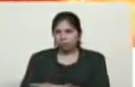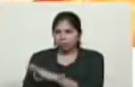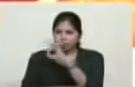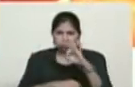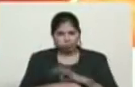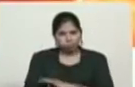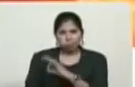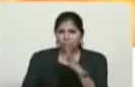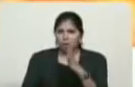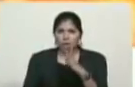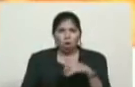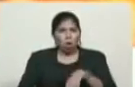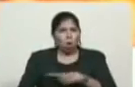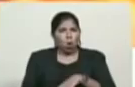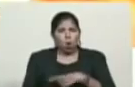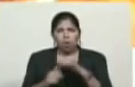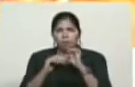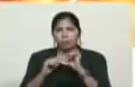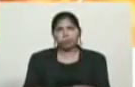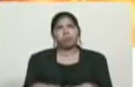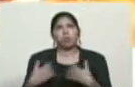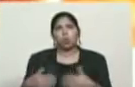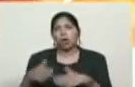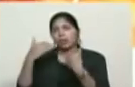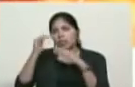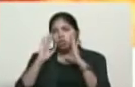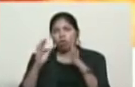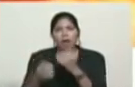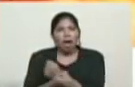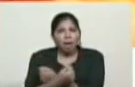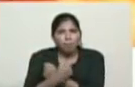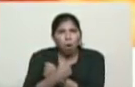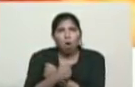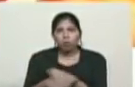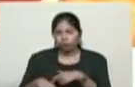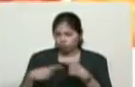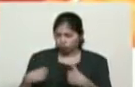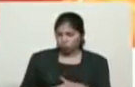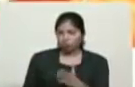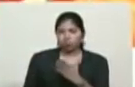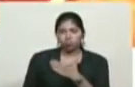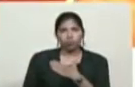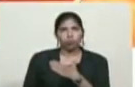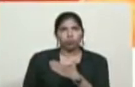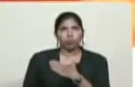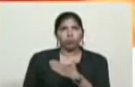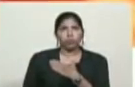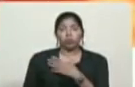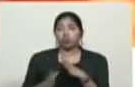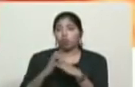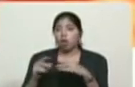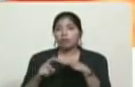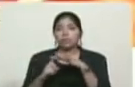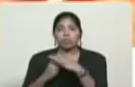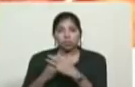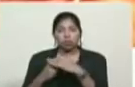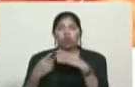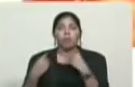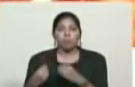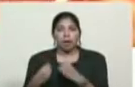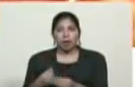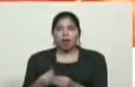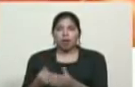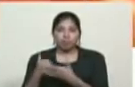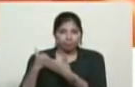trabajadas atendiendo con amor con fuerza con compromiso toda esta situación para llevar el vital líquido